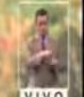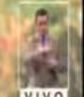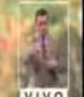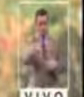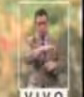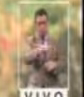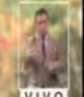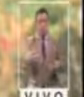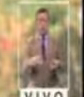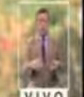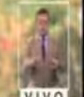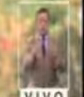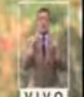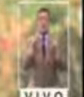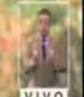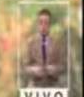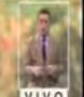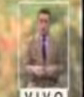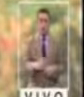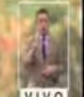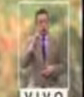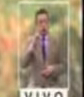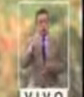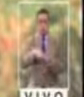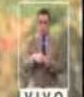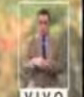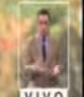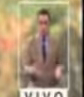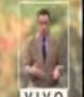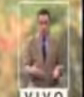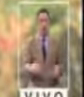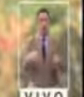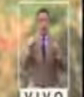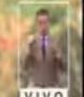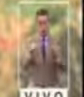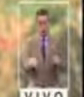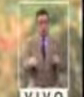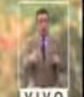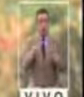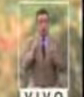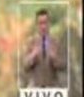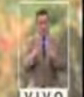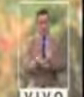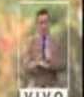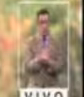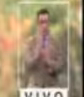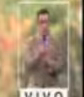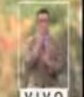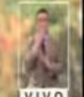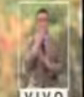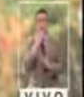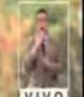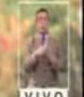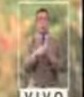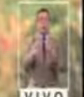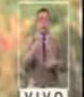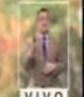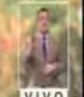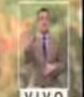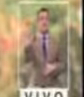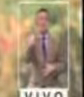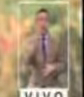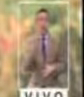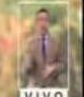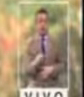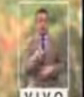cambiarse de una ISAPRE a otra sin ningún problema. Tercero, habría que mejorar sustancialmente a FONASA para que sea una